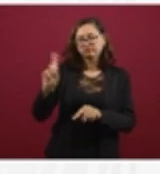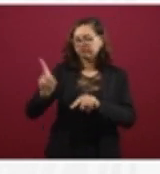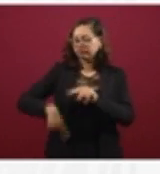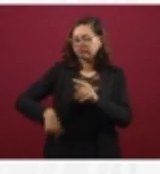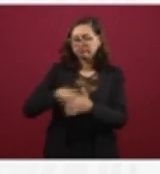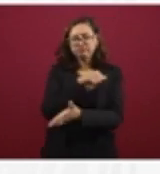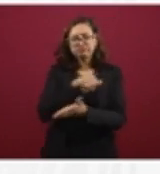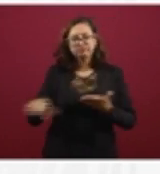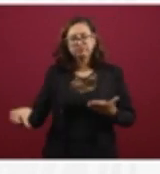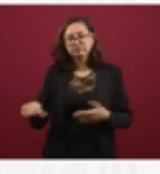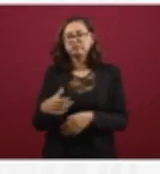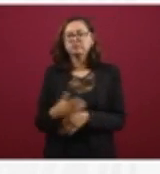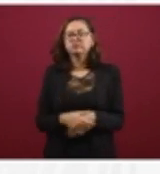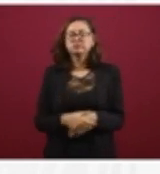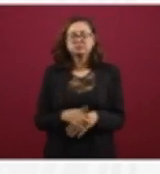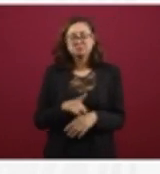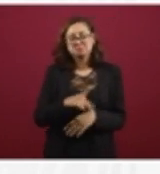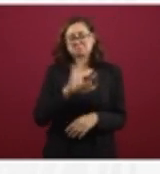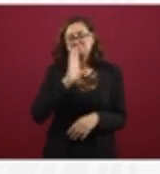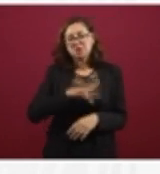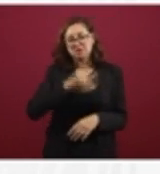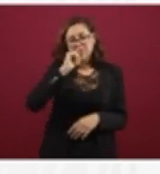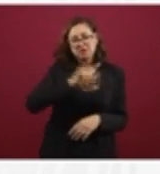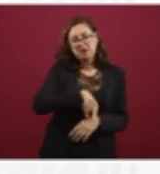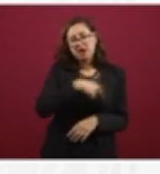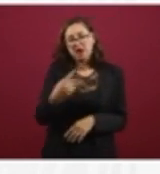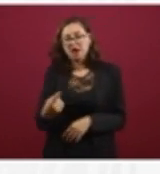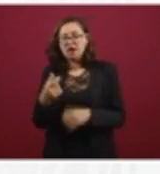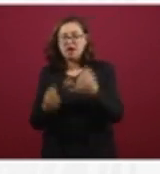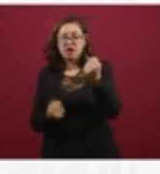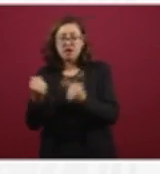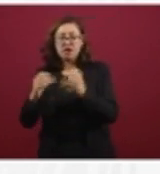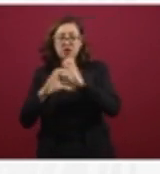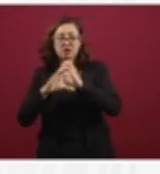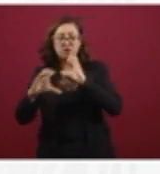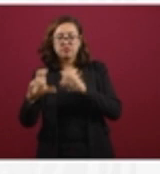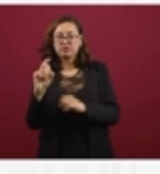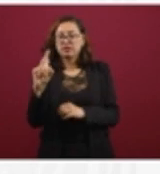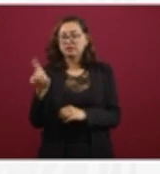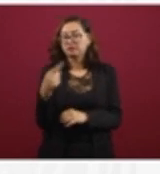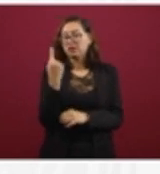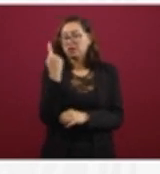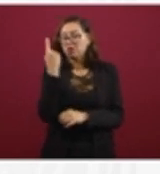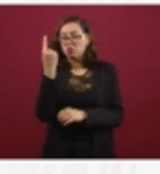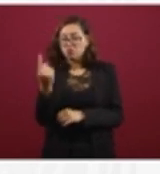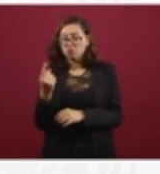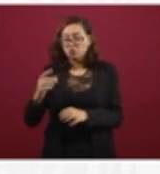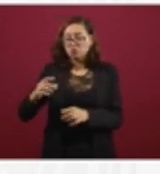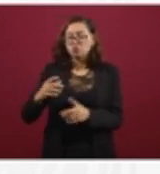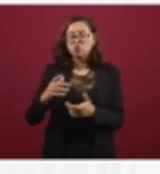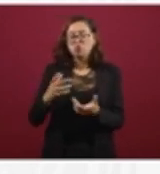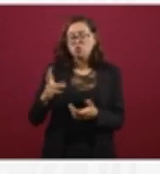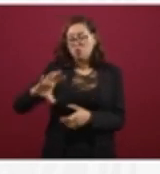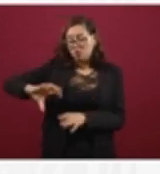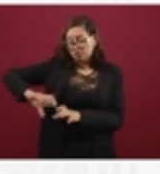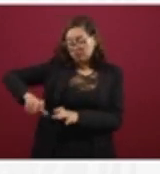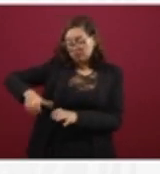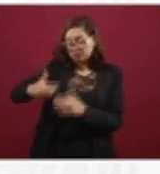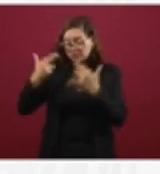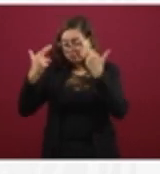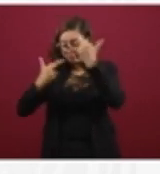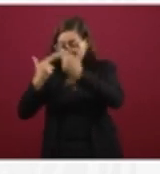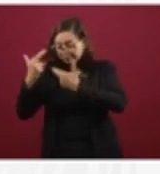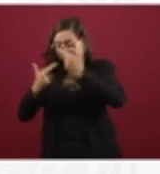30 autotanques, todos estuvieron bien. 31 lotes de cilindros que se verificaron con 188